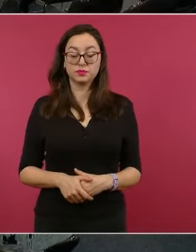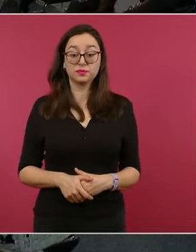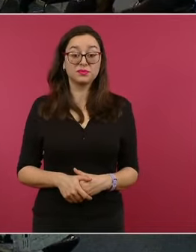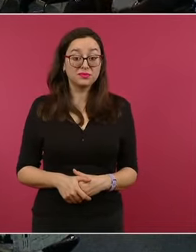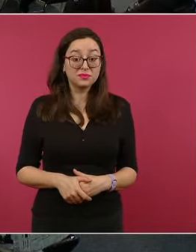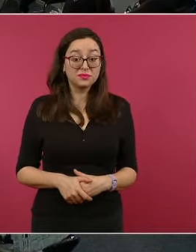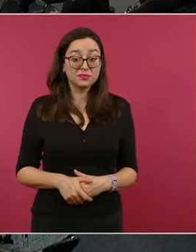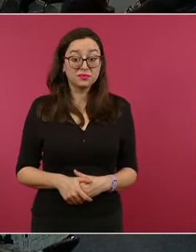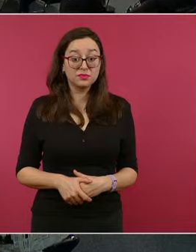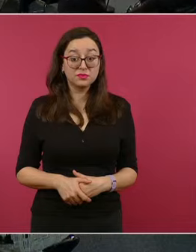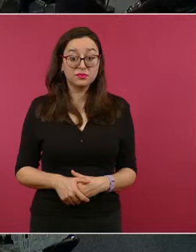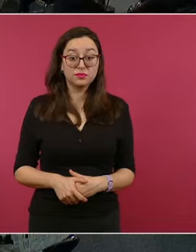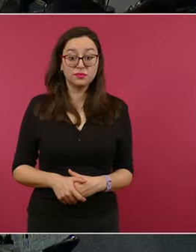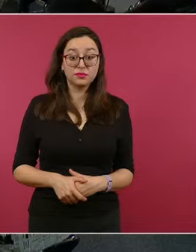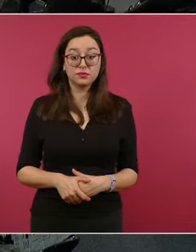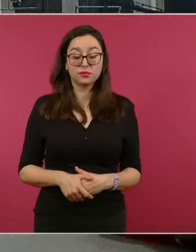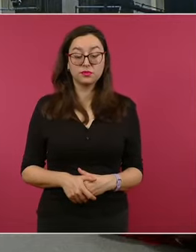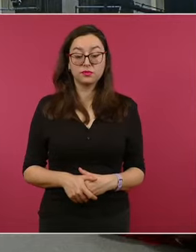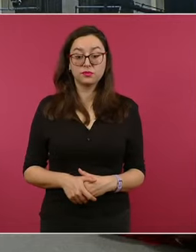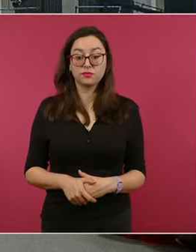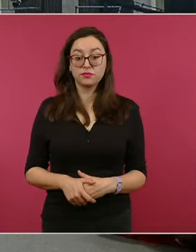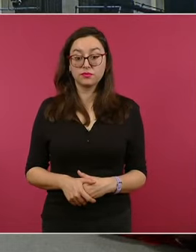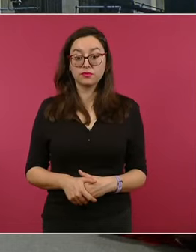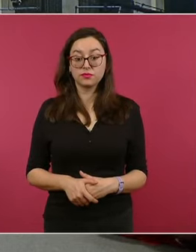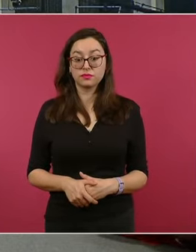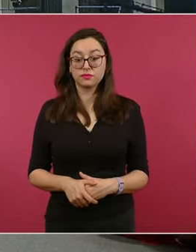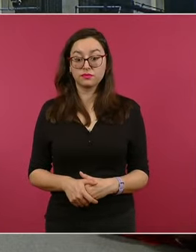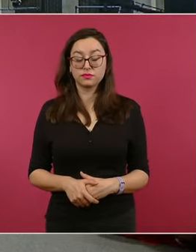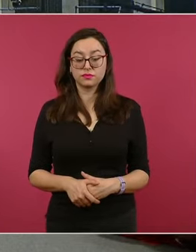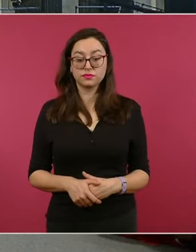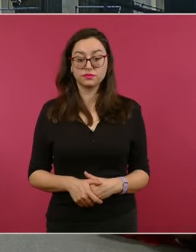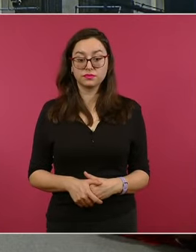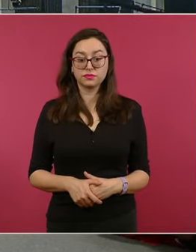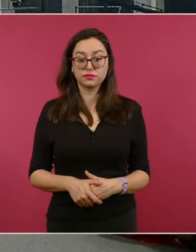¿Sobre qué? El asilo que han pedido Estados Unidos.